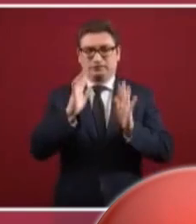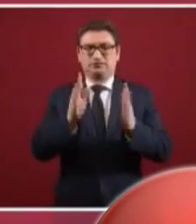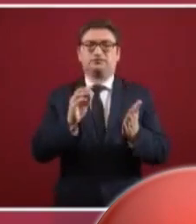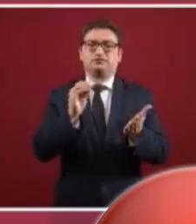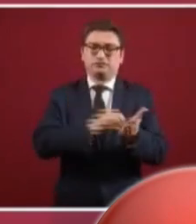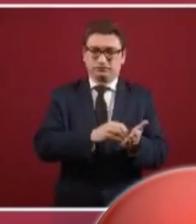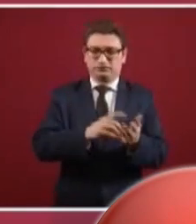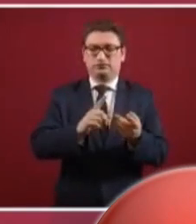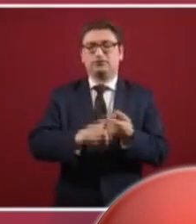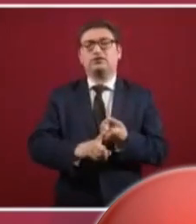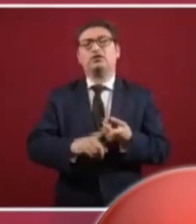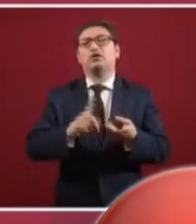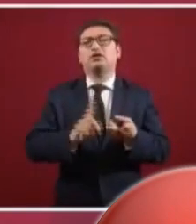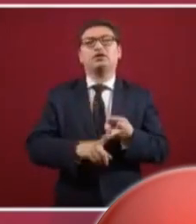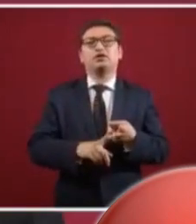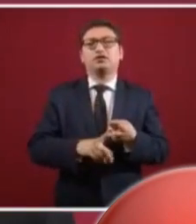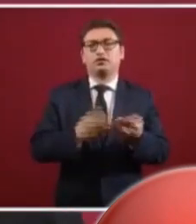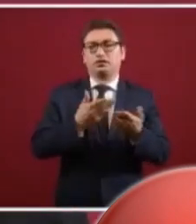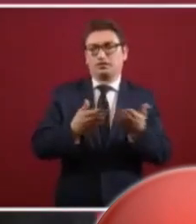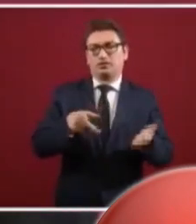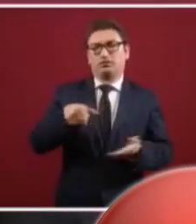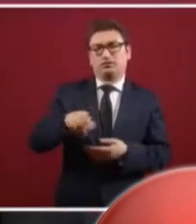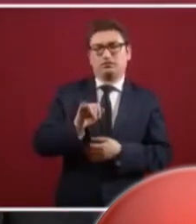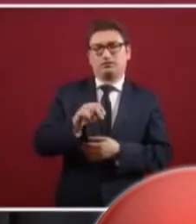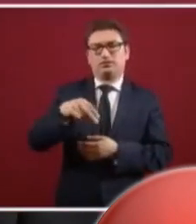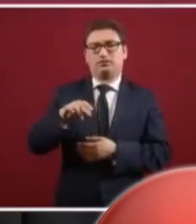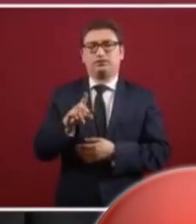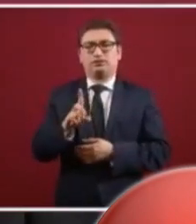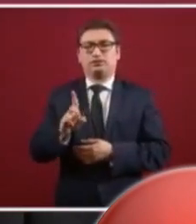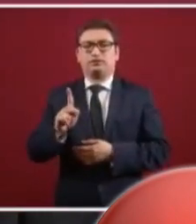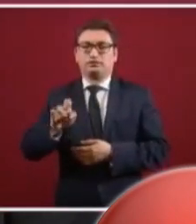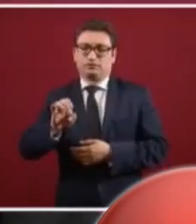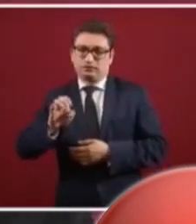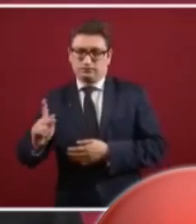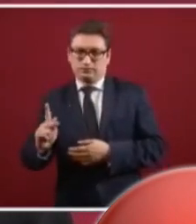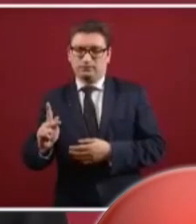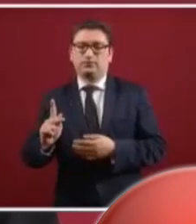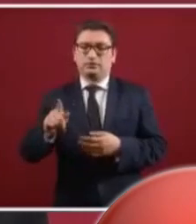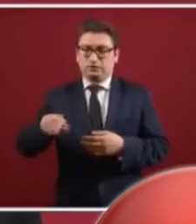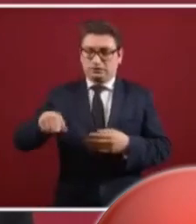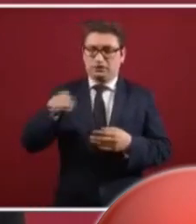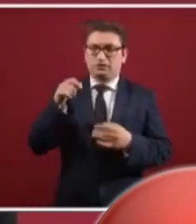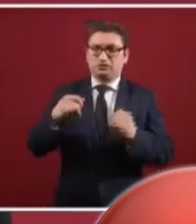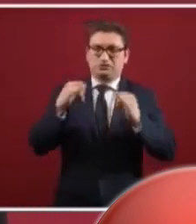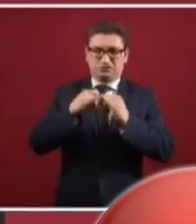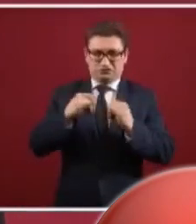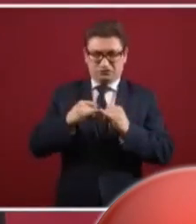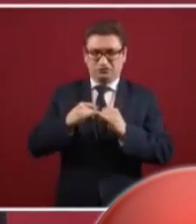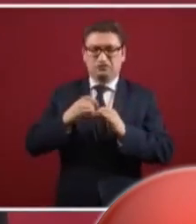el que se haya creado este instituto para devolverle al pueblo lo robado,